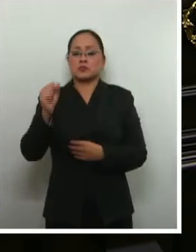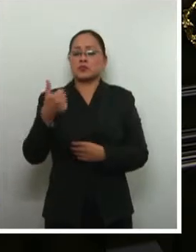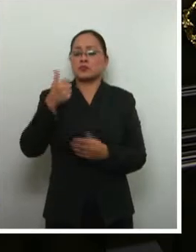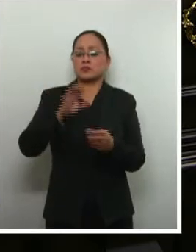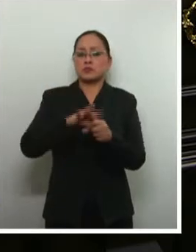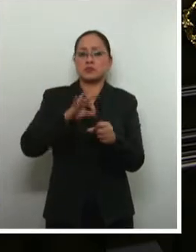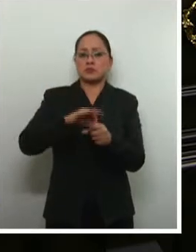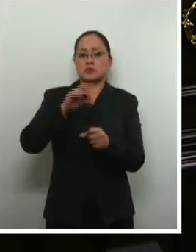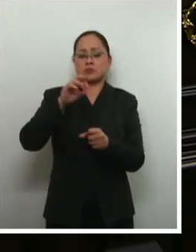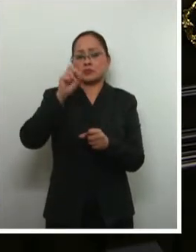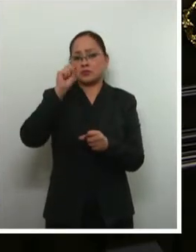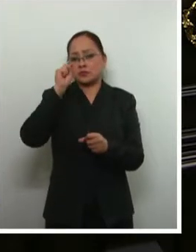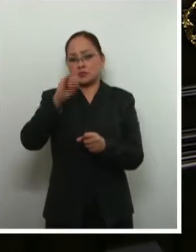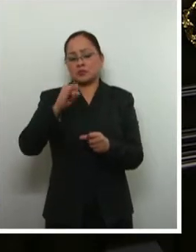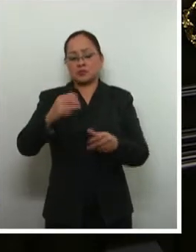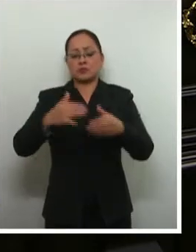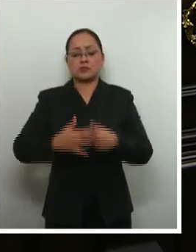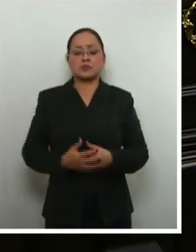votos a favor.